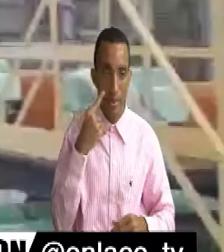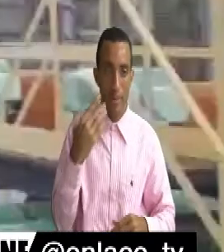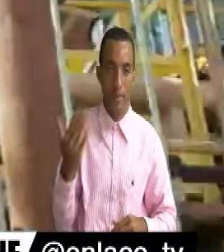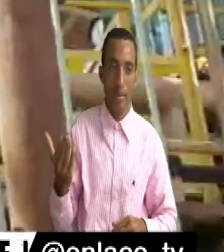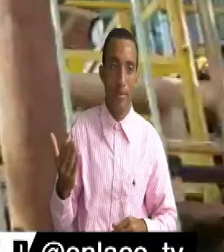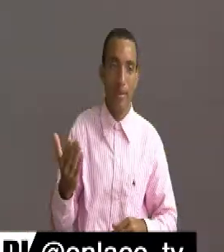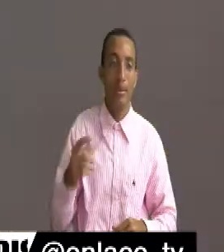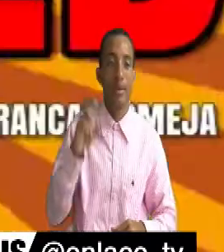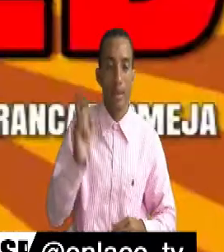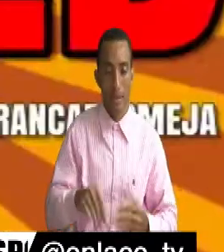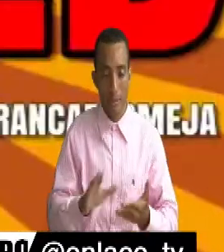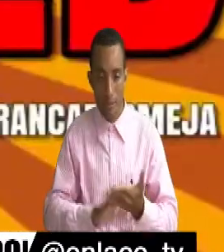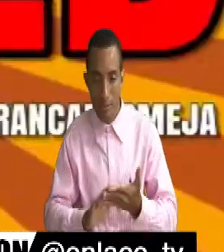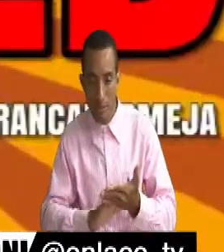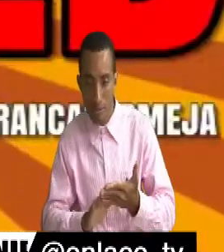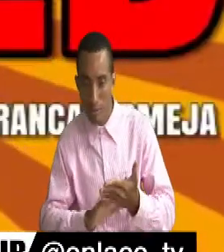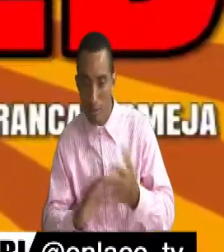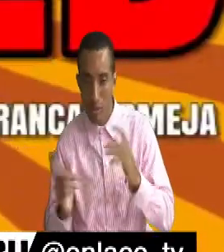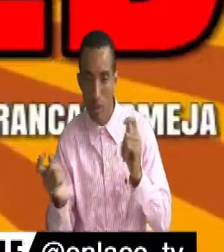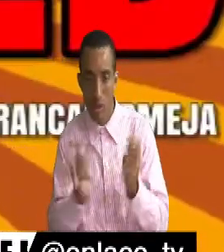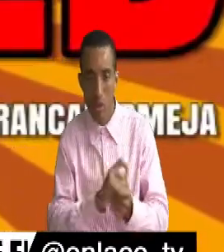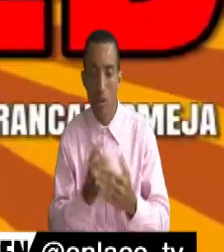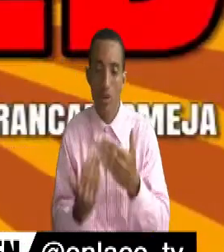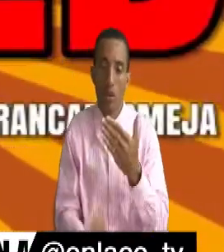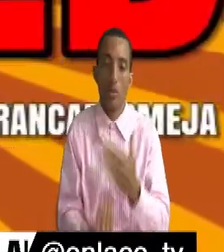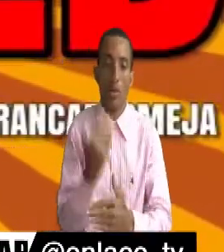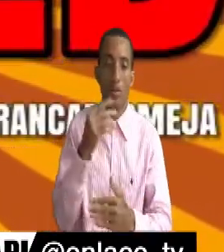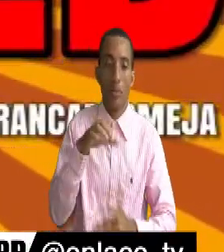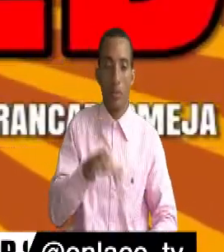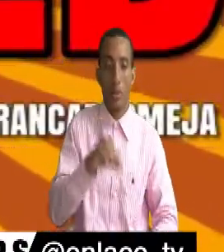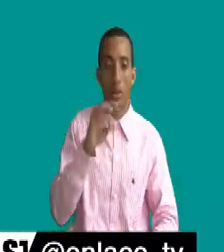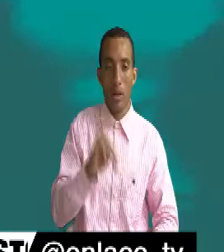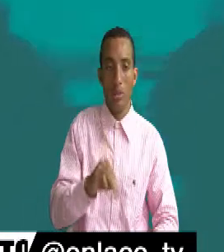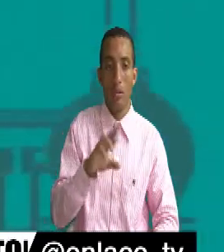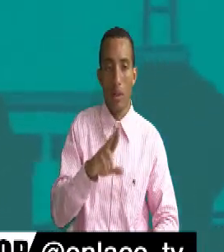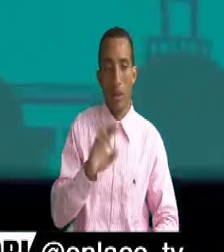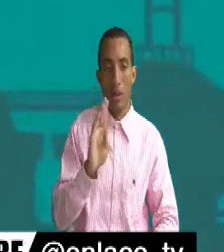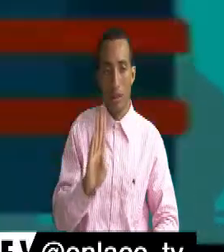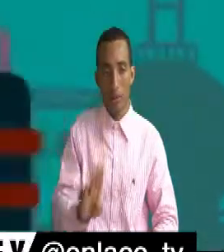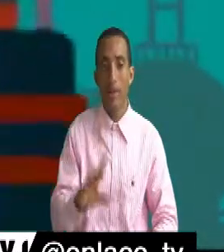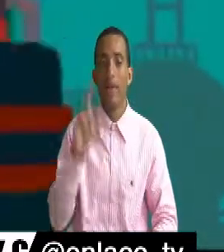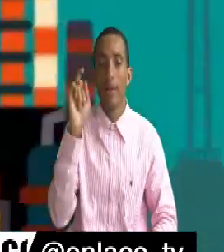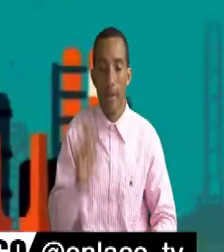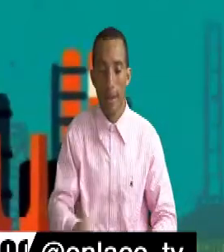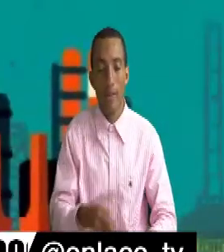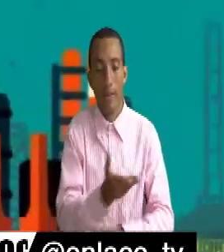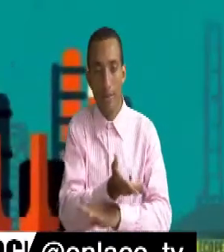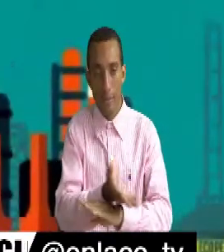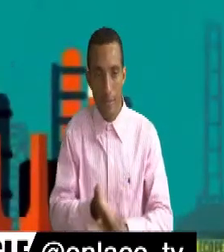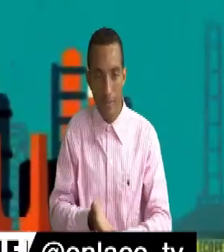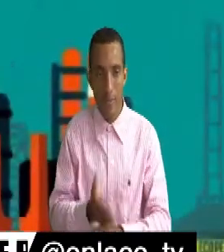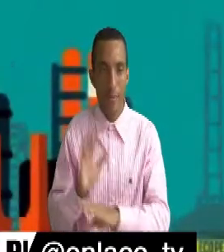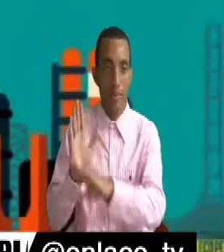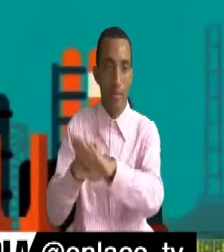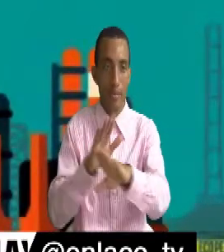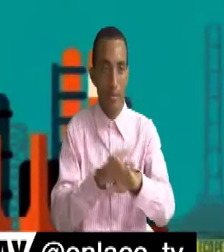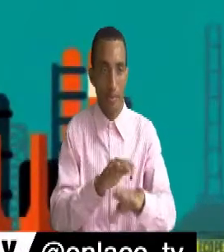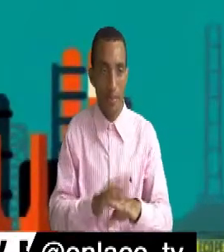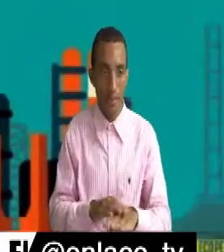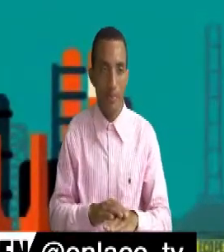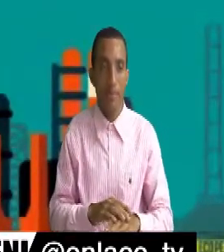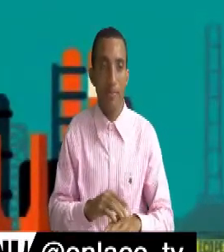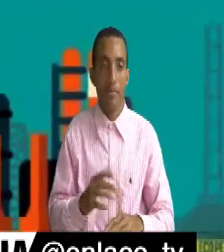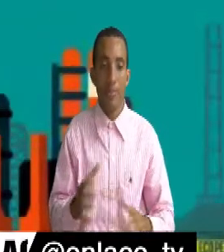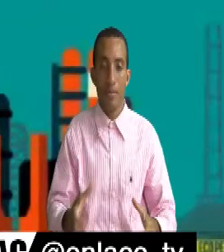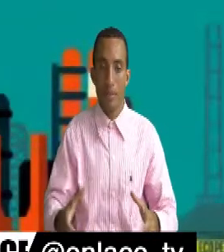requiere una solución estructural, la modernización. El PMRB no es un capricho, es una exigencia que la realidad impone para adecuar la refinería a los crudos pesados